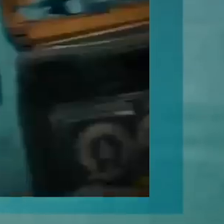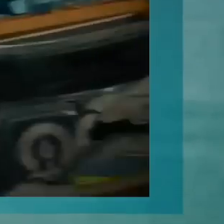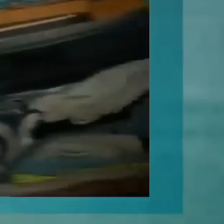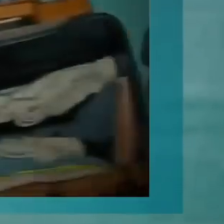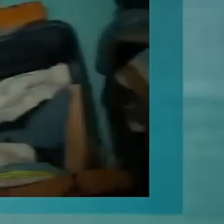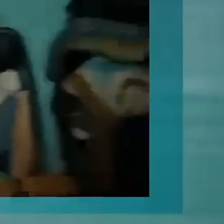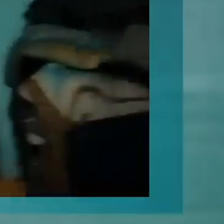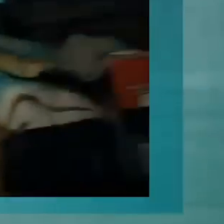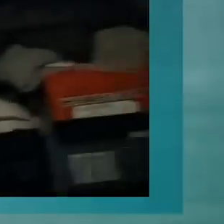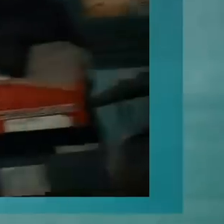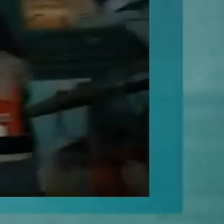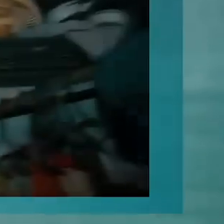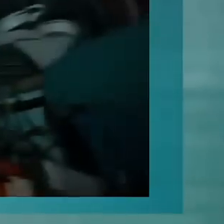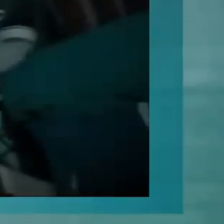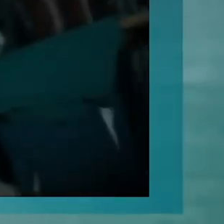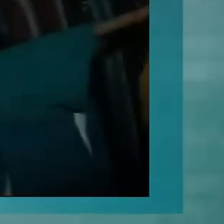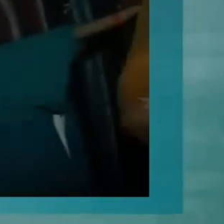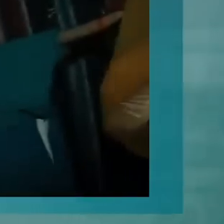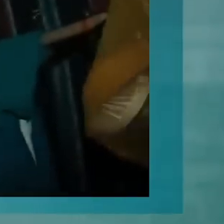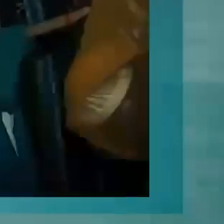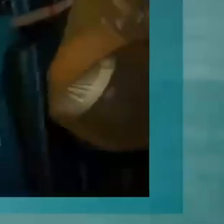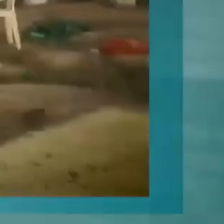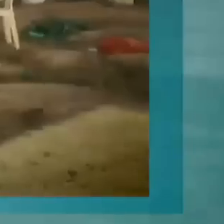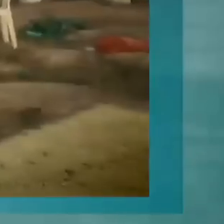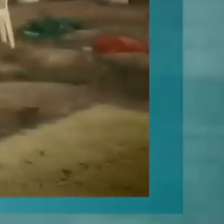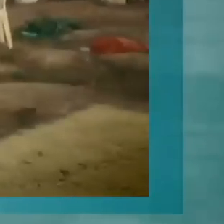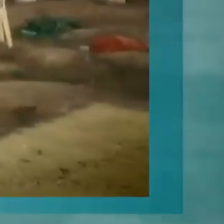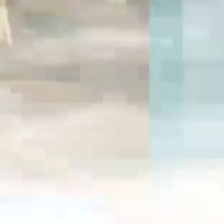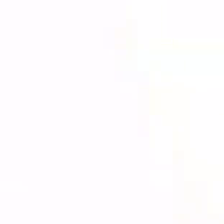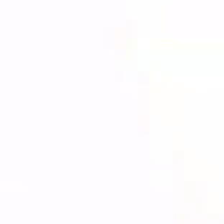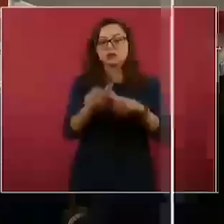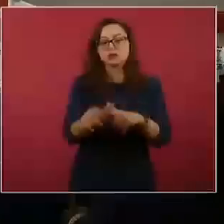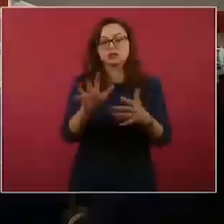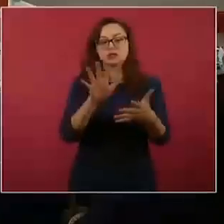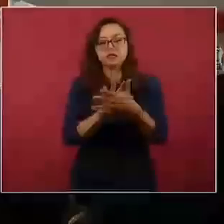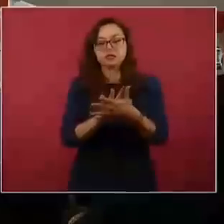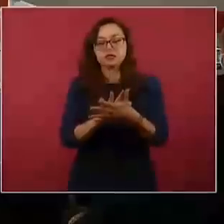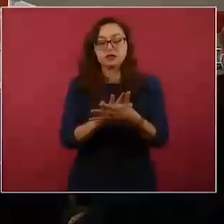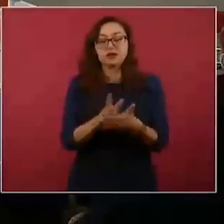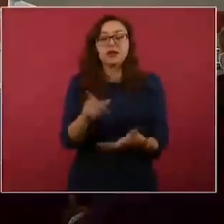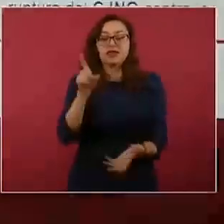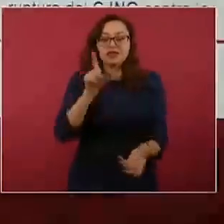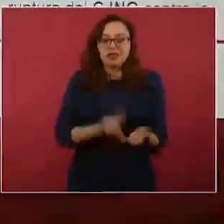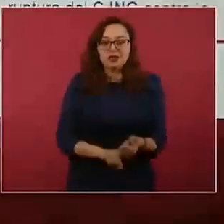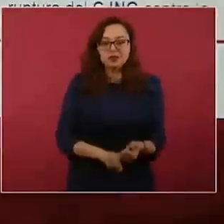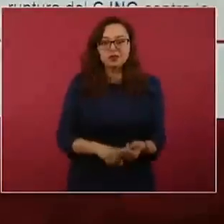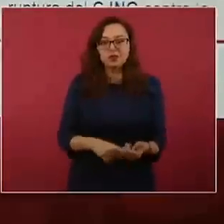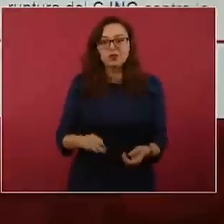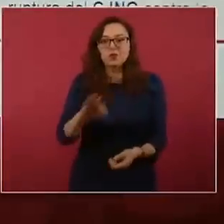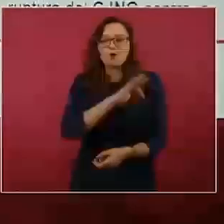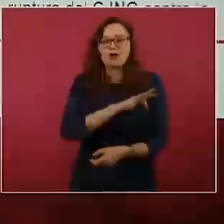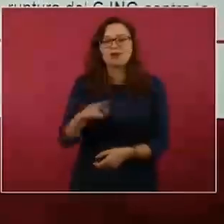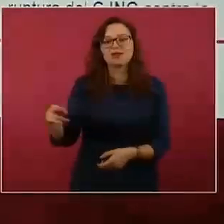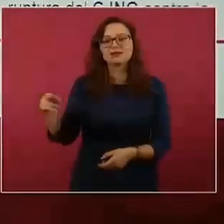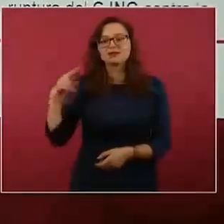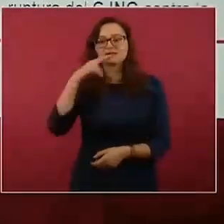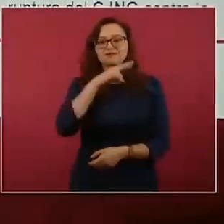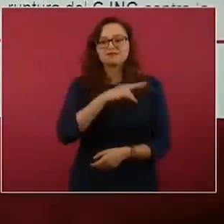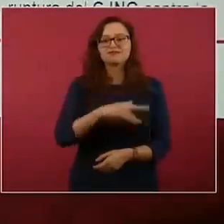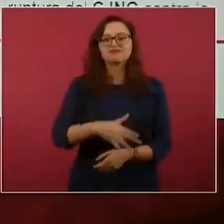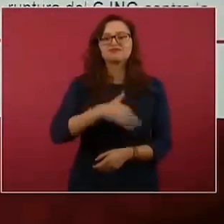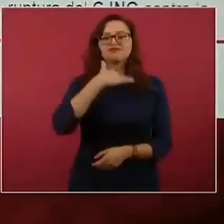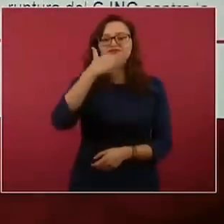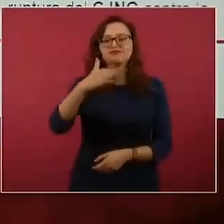y pondría en riesgo a jueces, víctimas y testigos. A un mercadeo de abogados